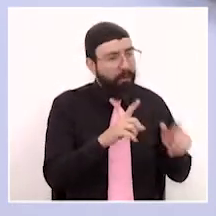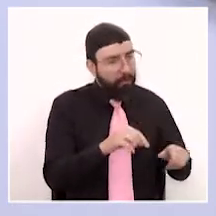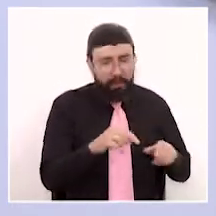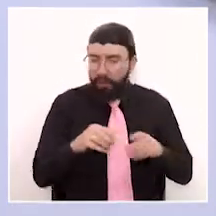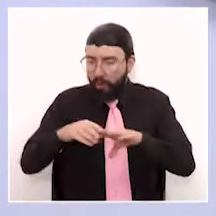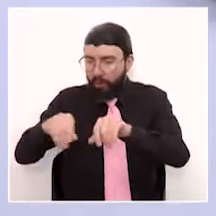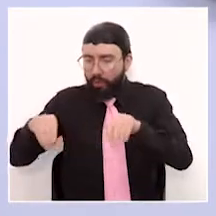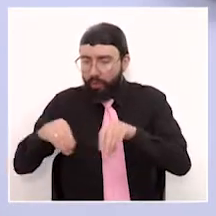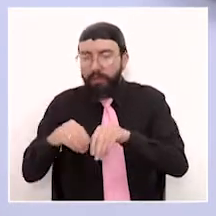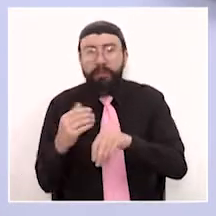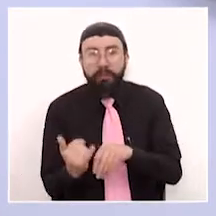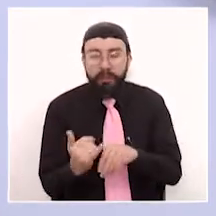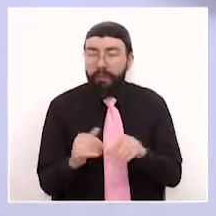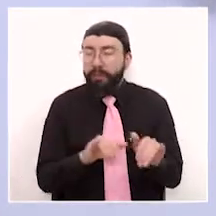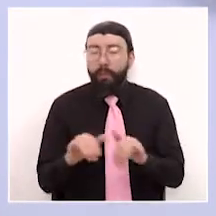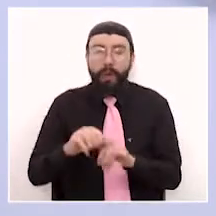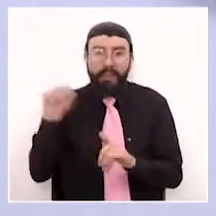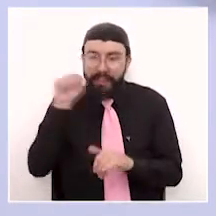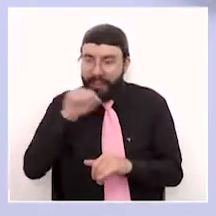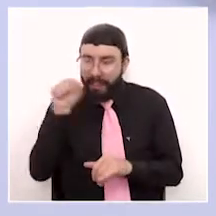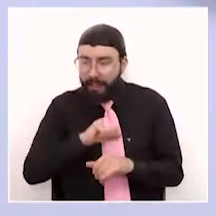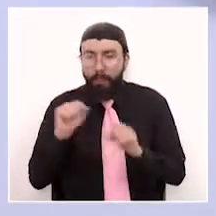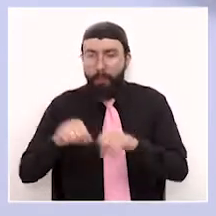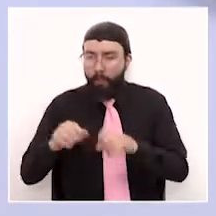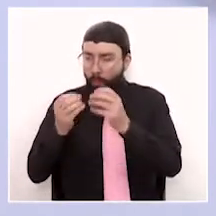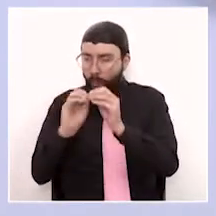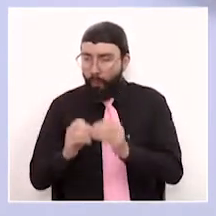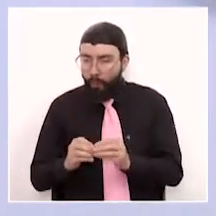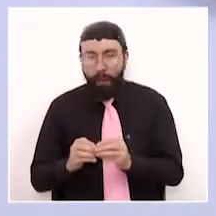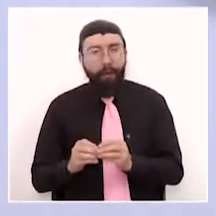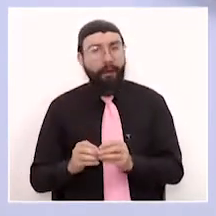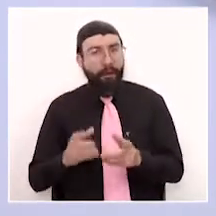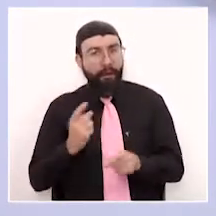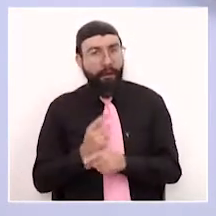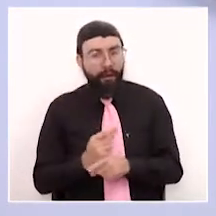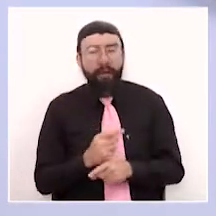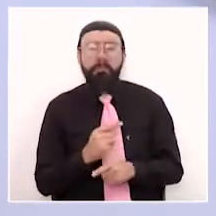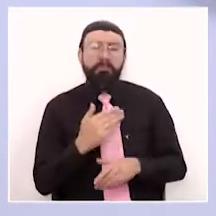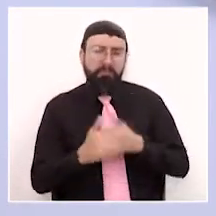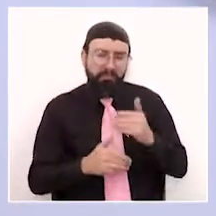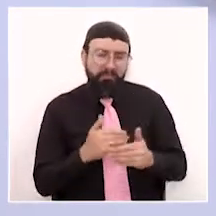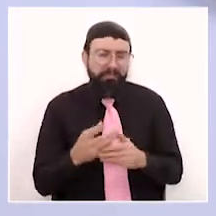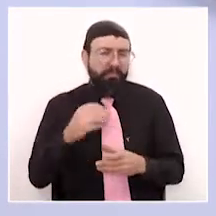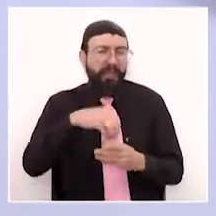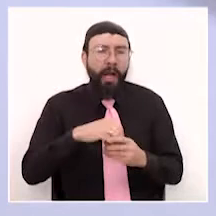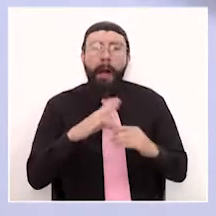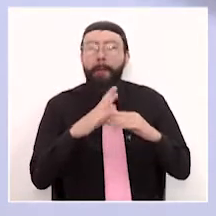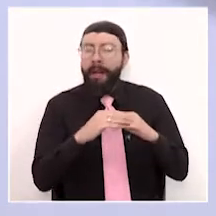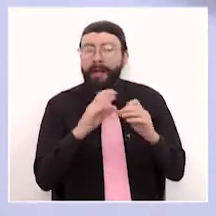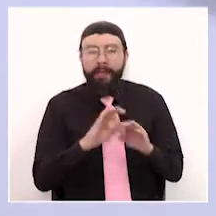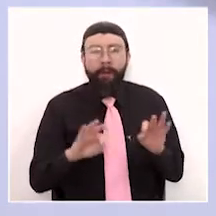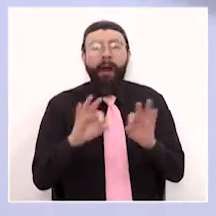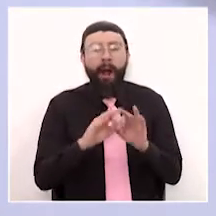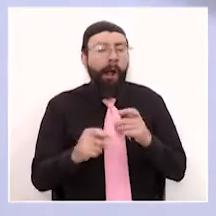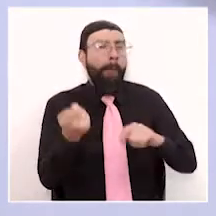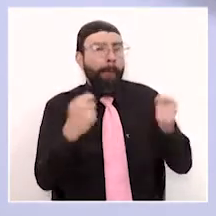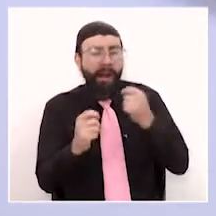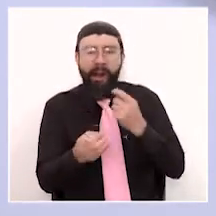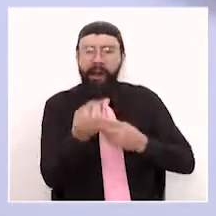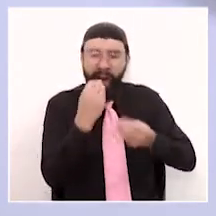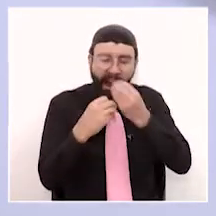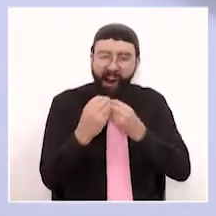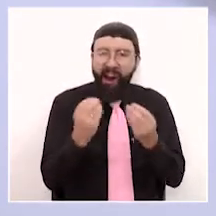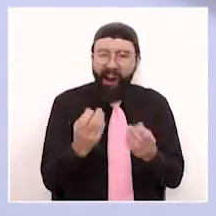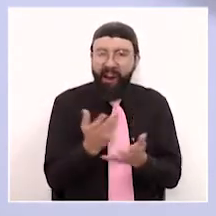Y pues ya, pues sí, luego el pan empezó a tomar un lugar muy importante en la alimentación, y pues